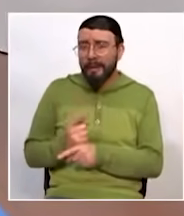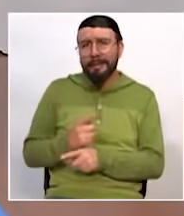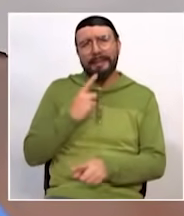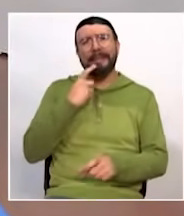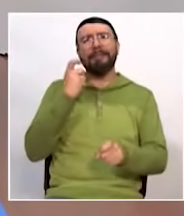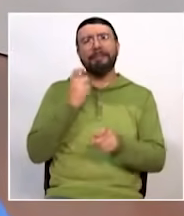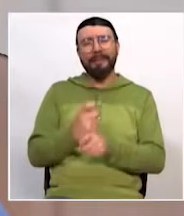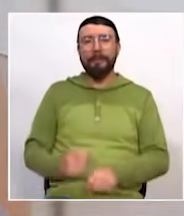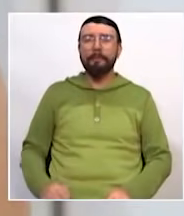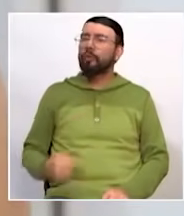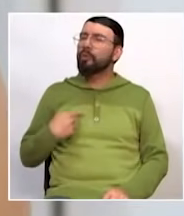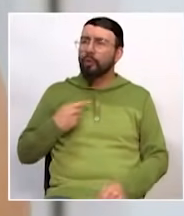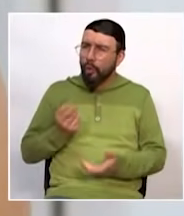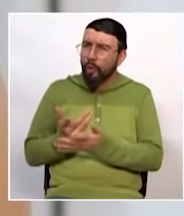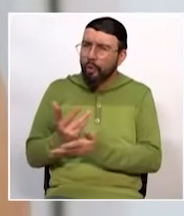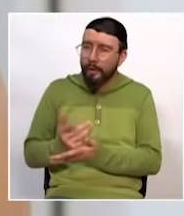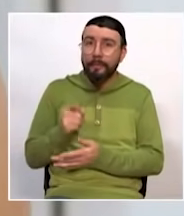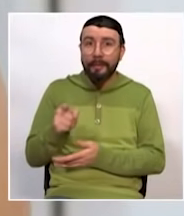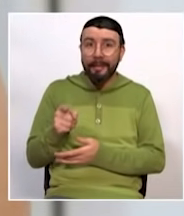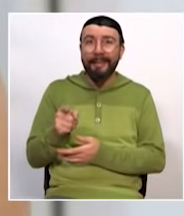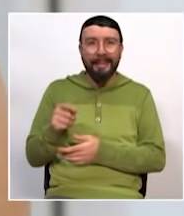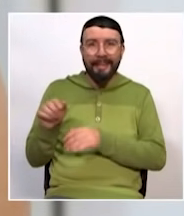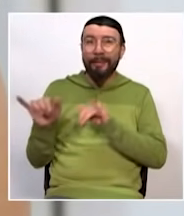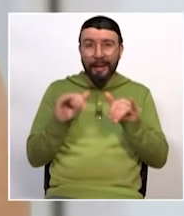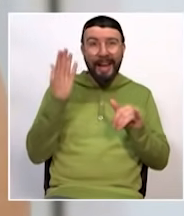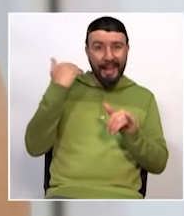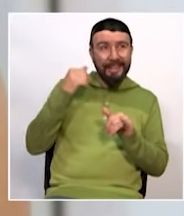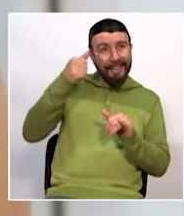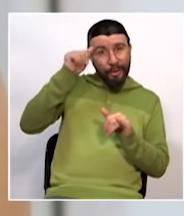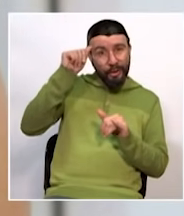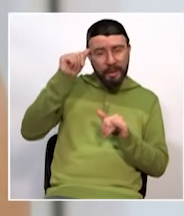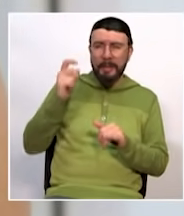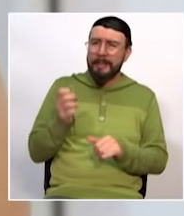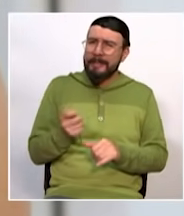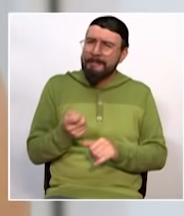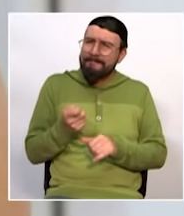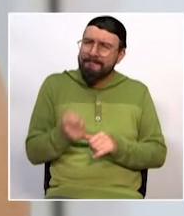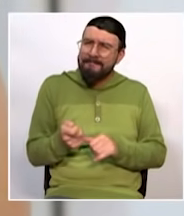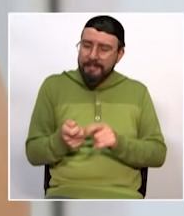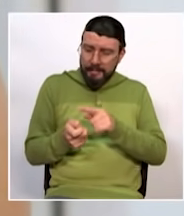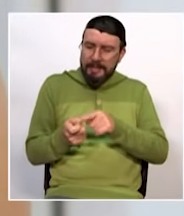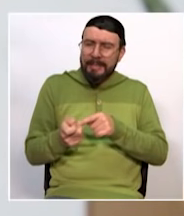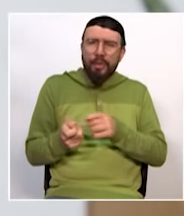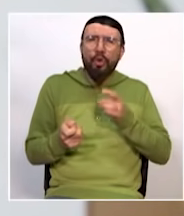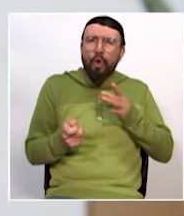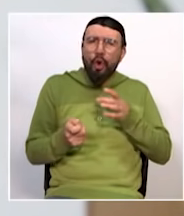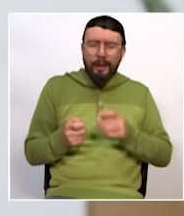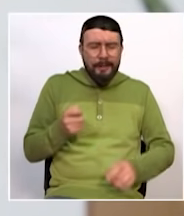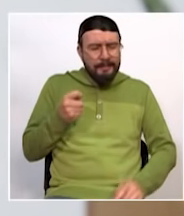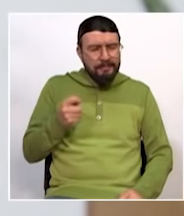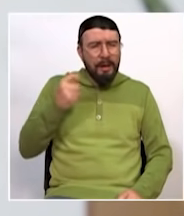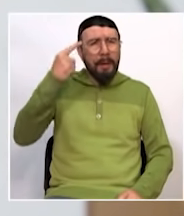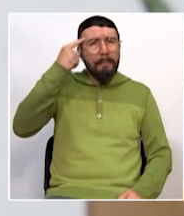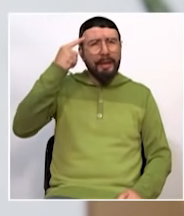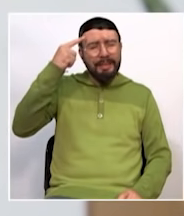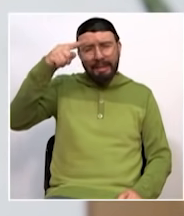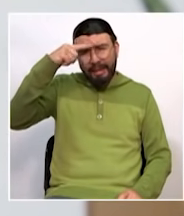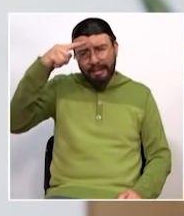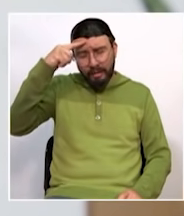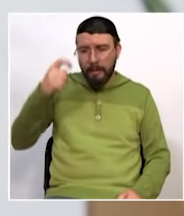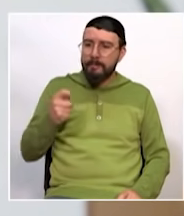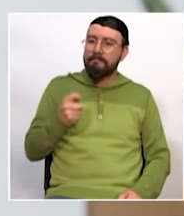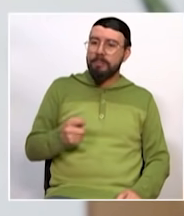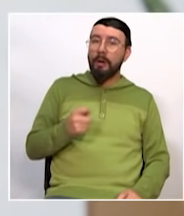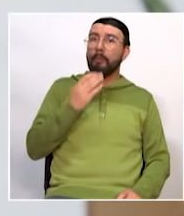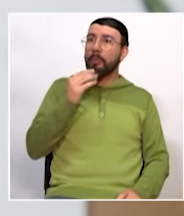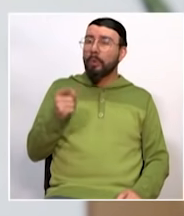el pellizco del monje para que elimine esos pensamientos esto interrumpe mire inclusive la adicción al cigarrillo se